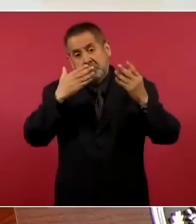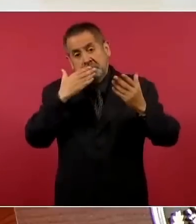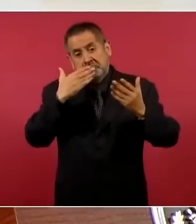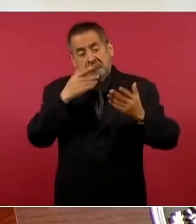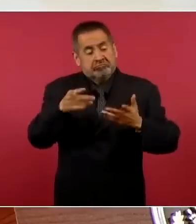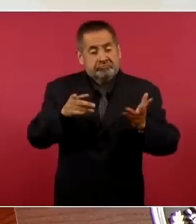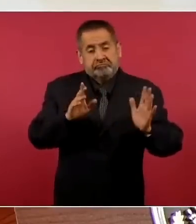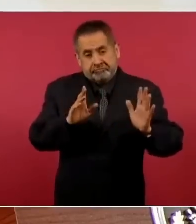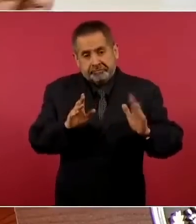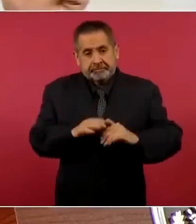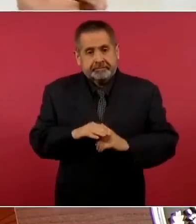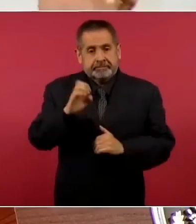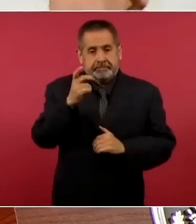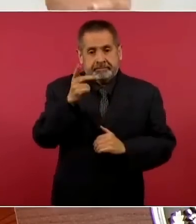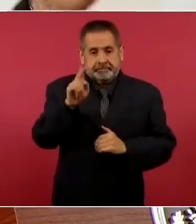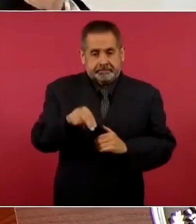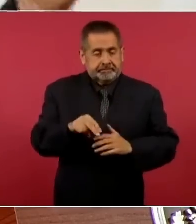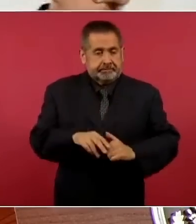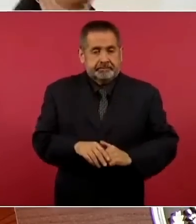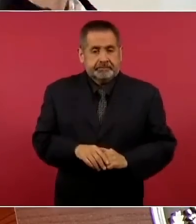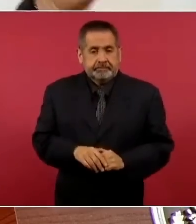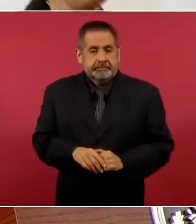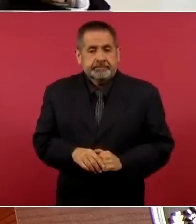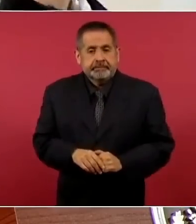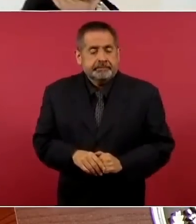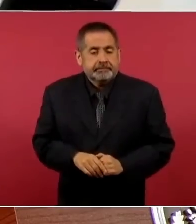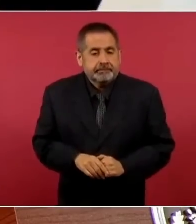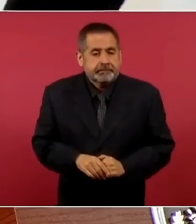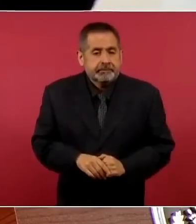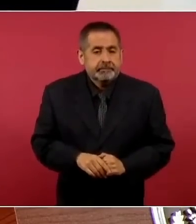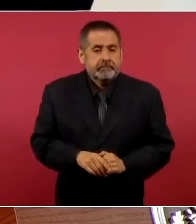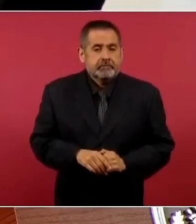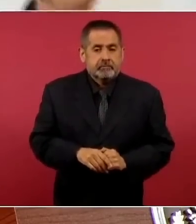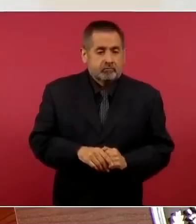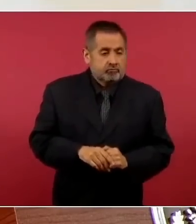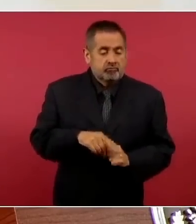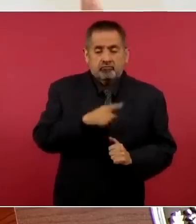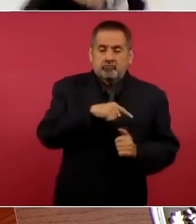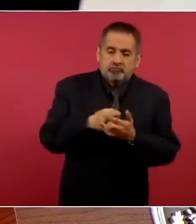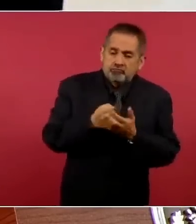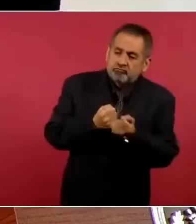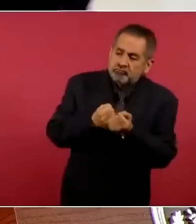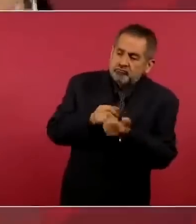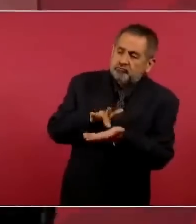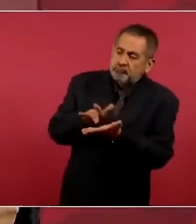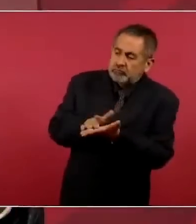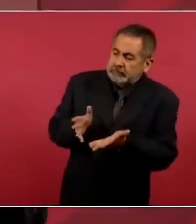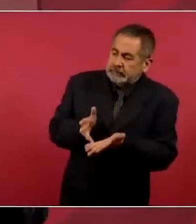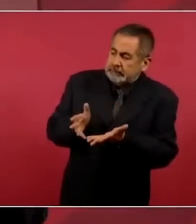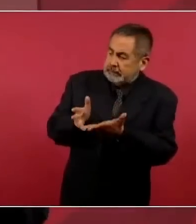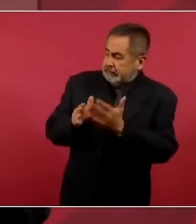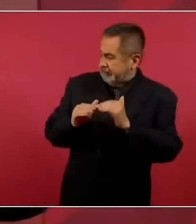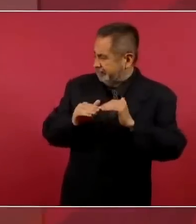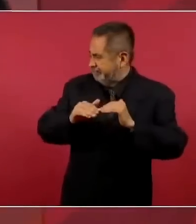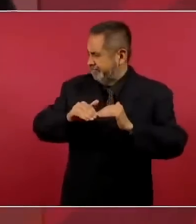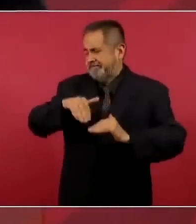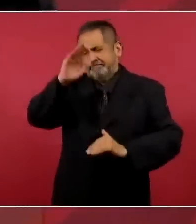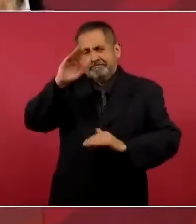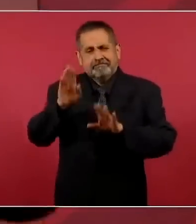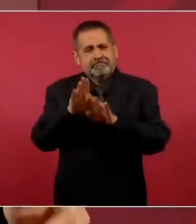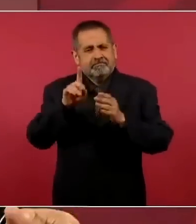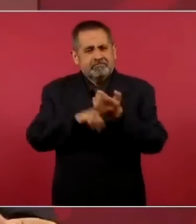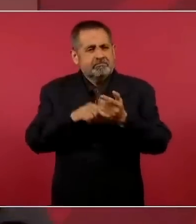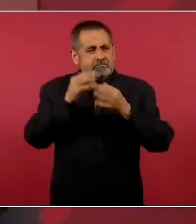a Peña lo levantaron mucho, creció mucho por los